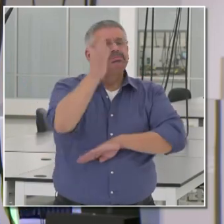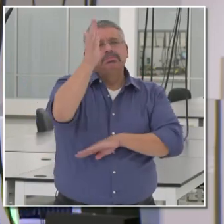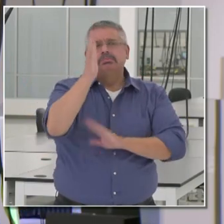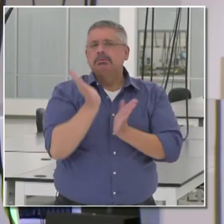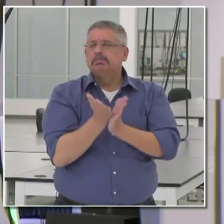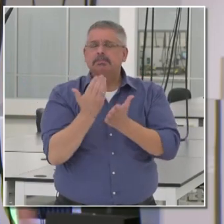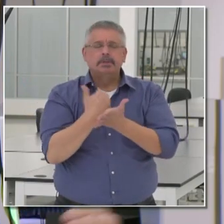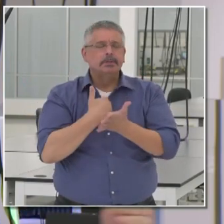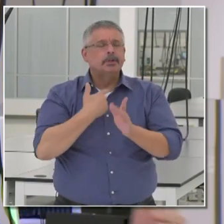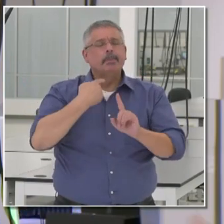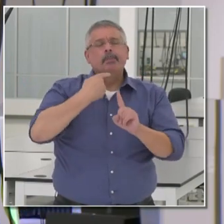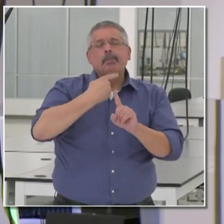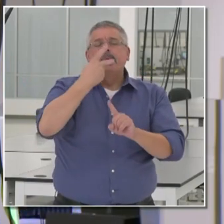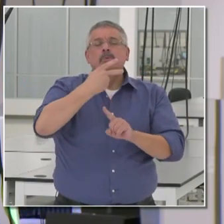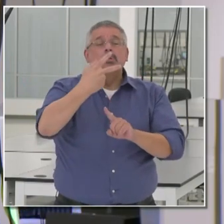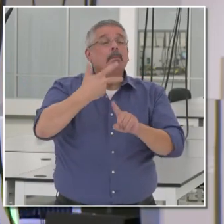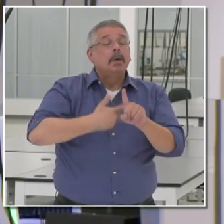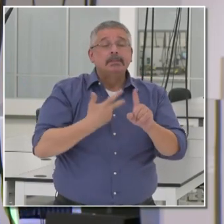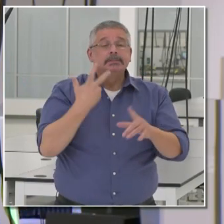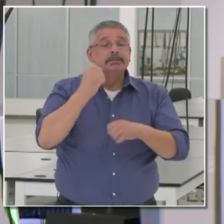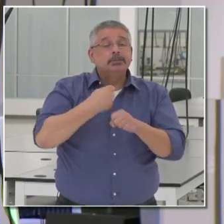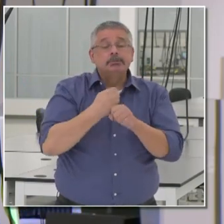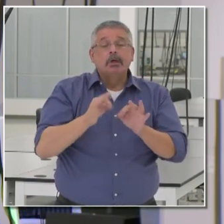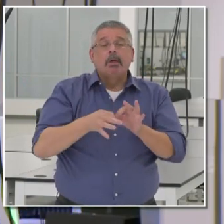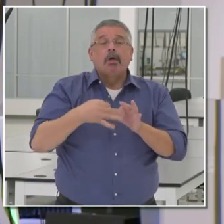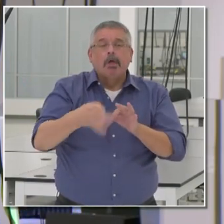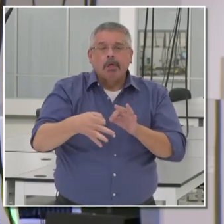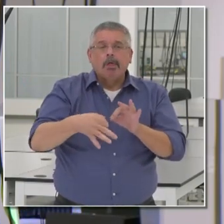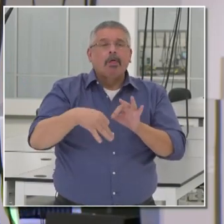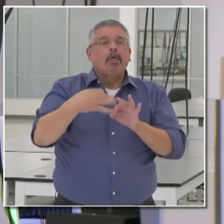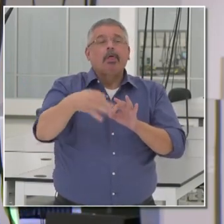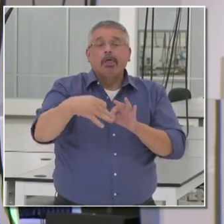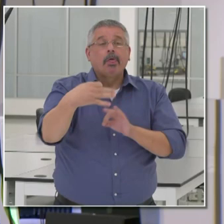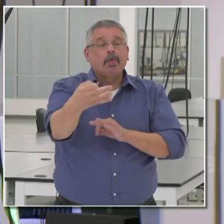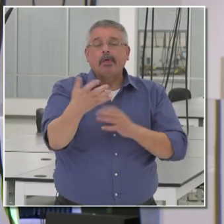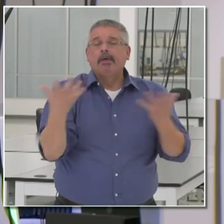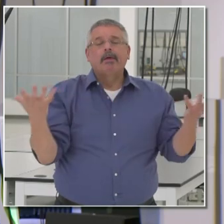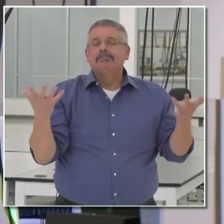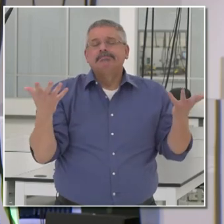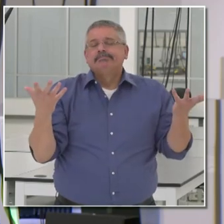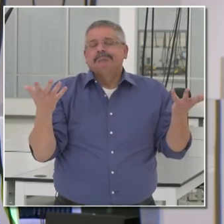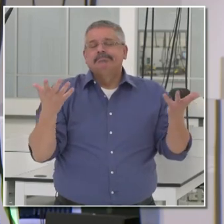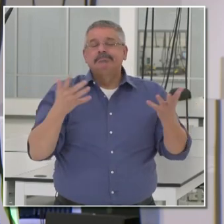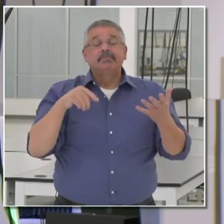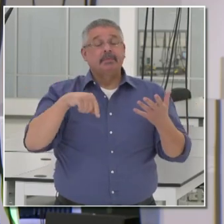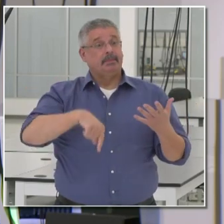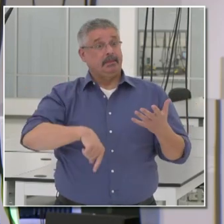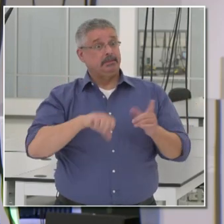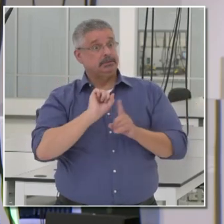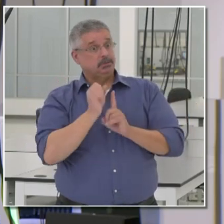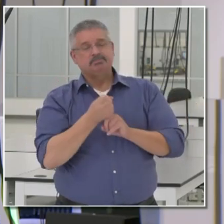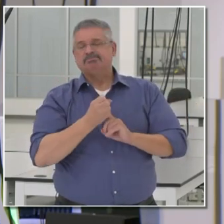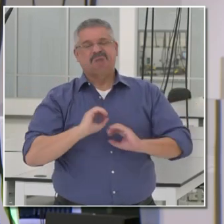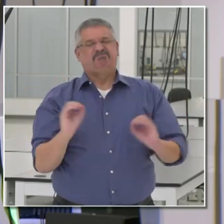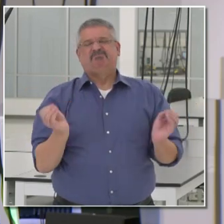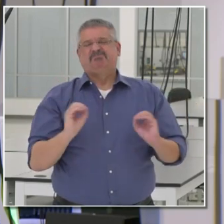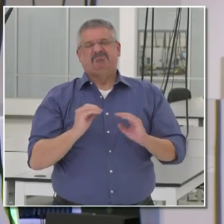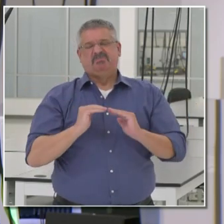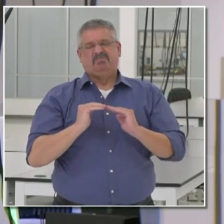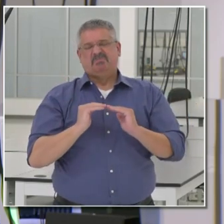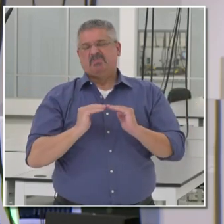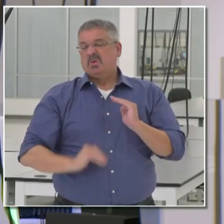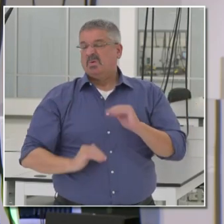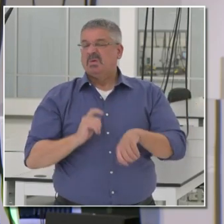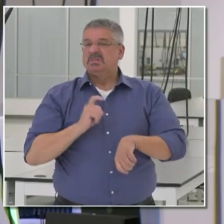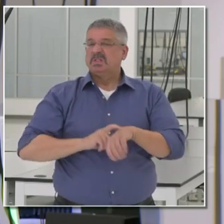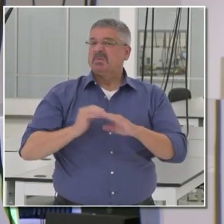pasa de presupuesto y se retrasa en meses o tal vez años más allá de sus fechas límite pero en este caso nada